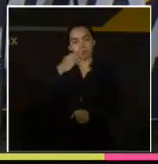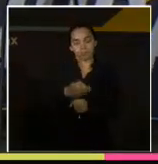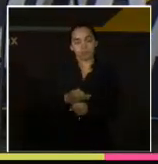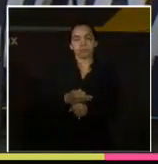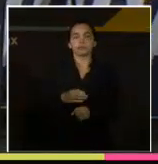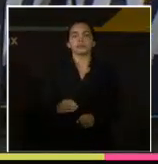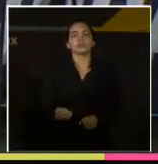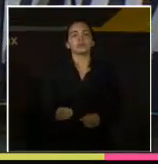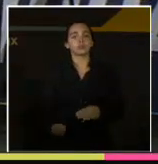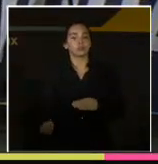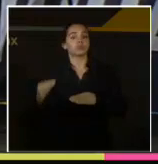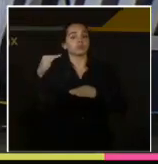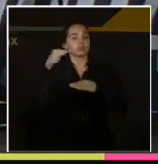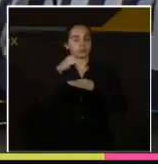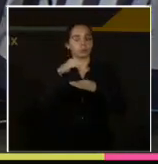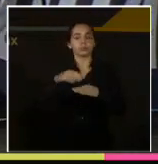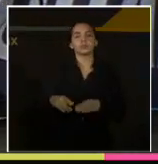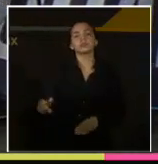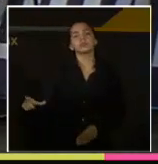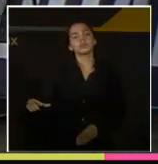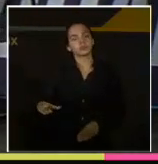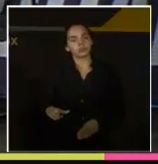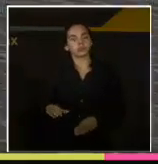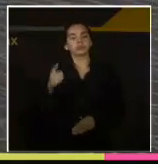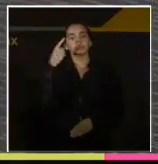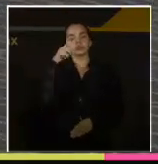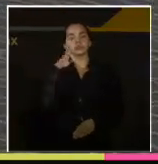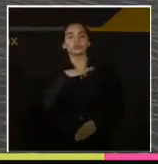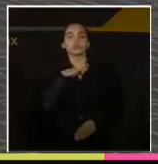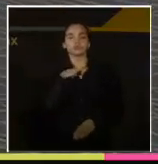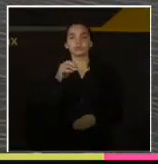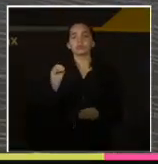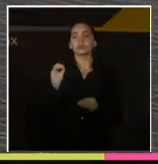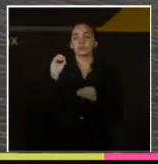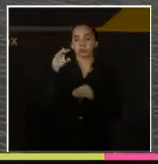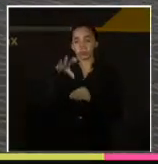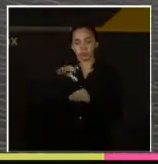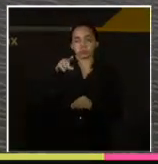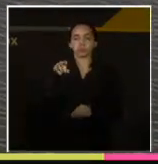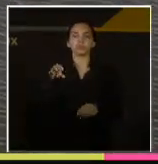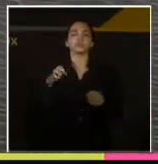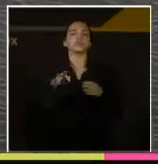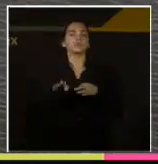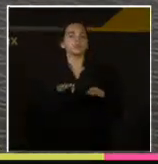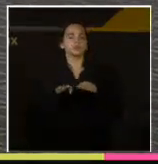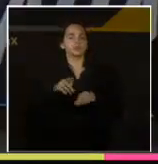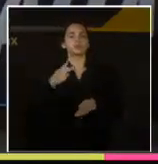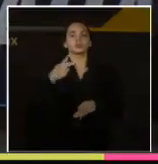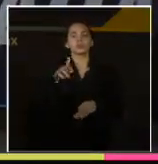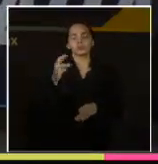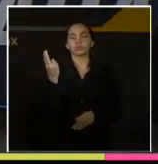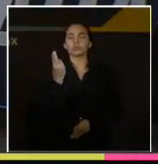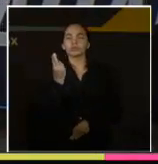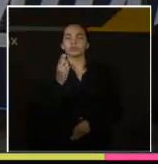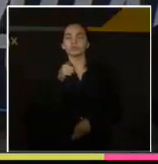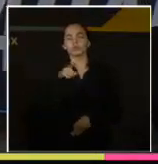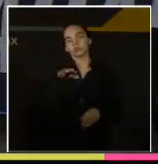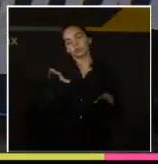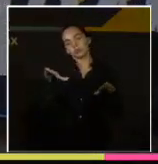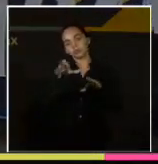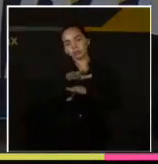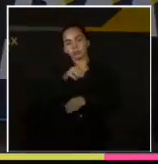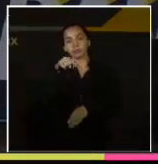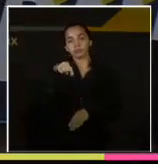se sumen a un gobierno para que puedan aportar su experiencia, su trabajo, su honestidad y poder cambiar las